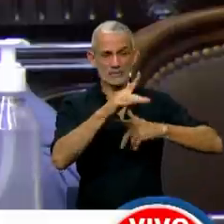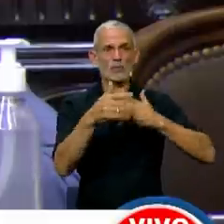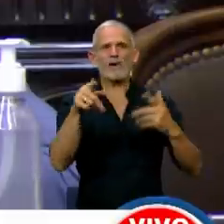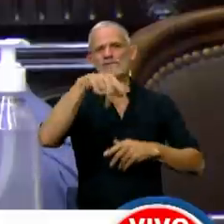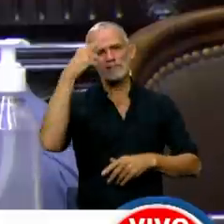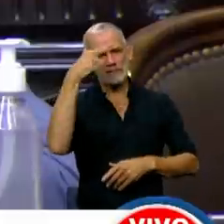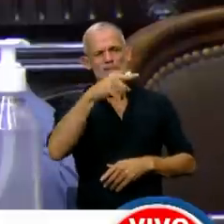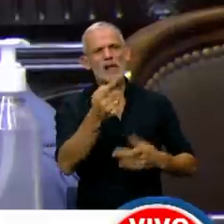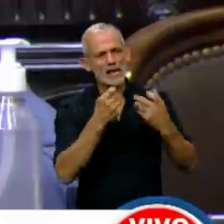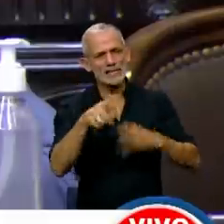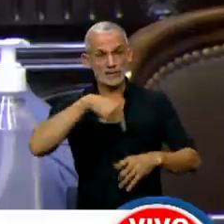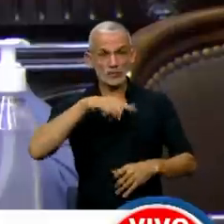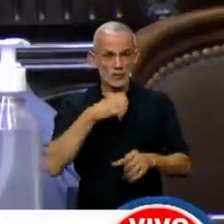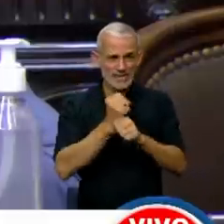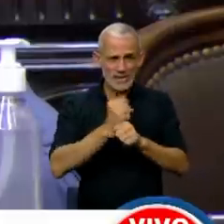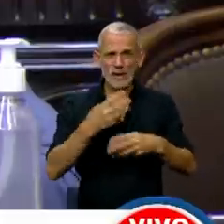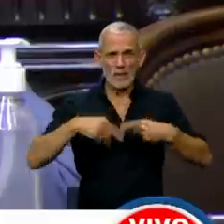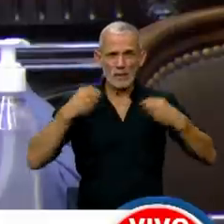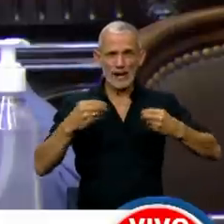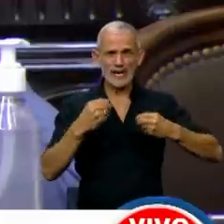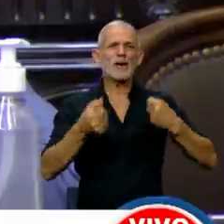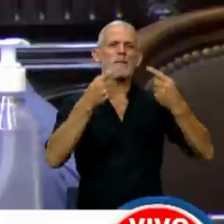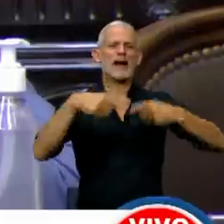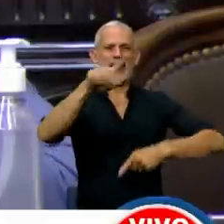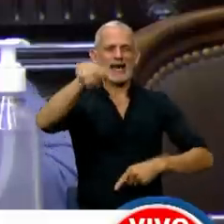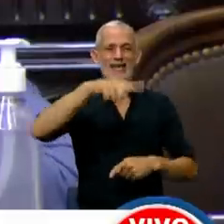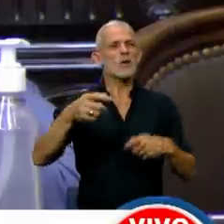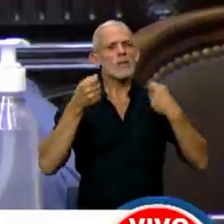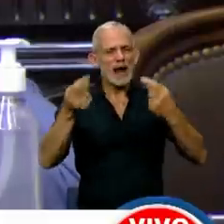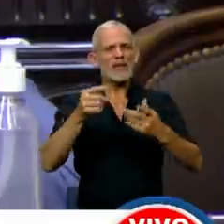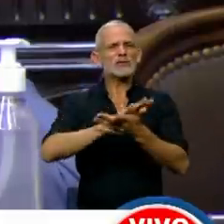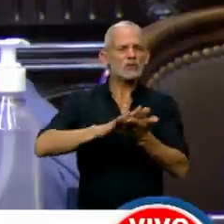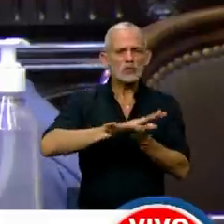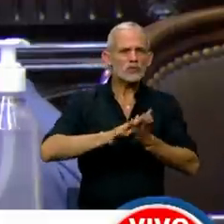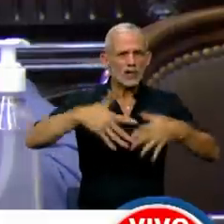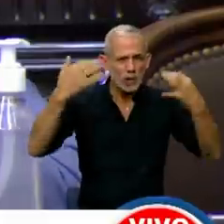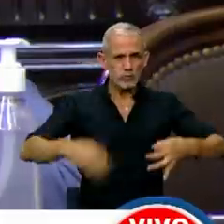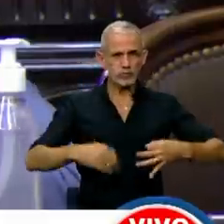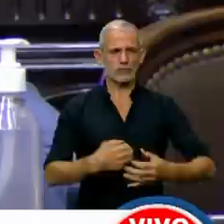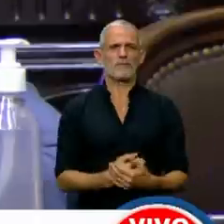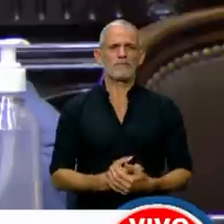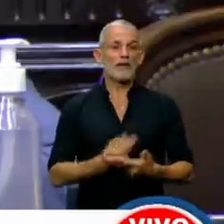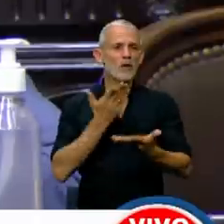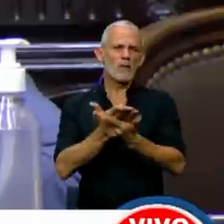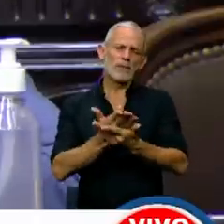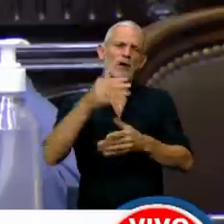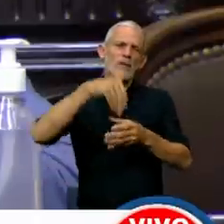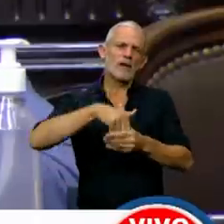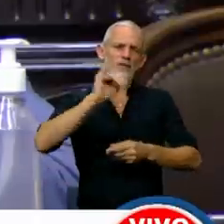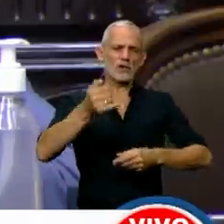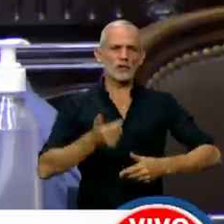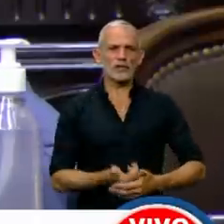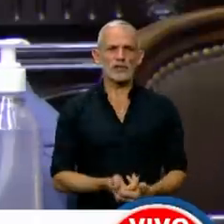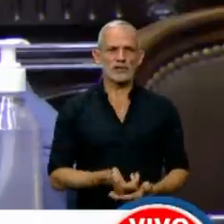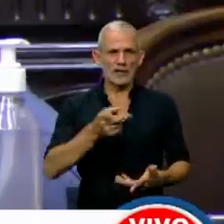que nosotros trabajemos para ello para llevarles soluciones concretas yo les pido que acompañen y